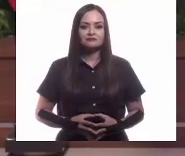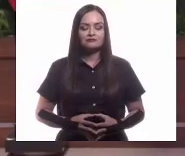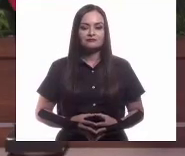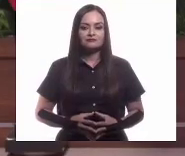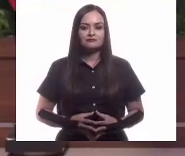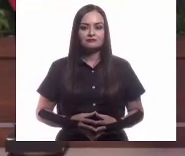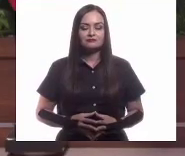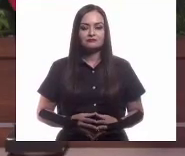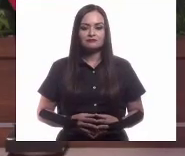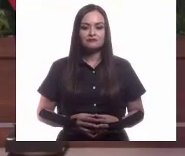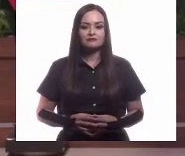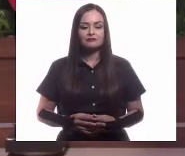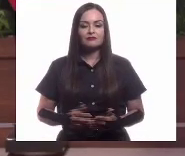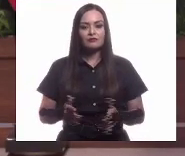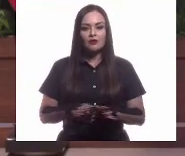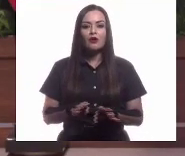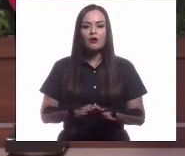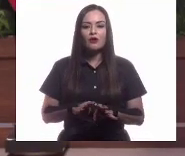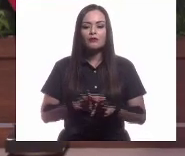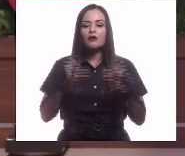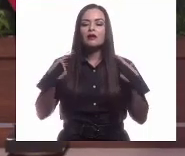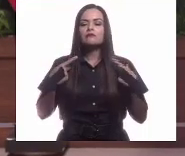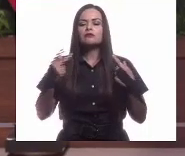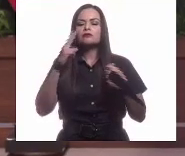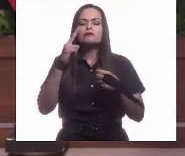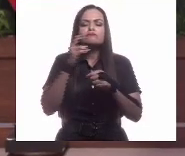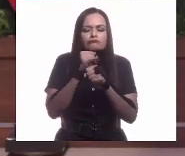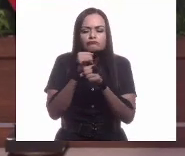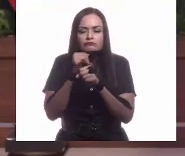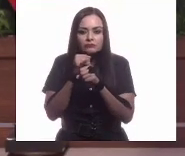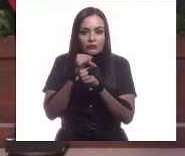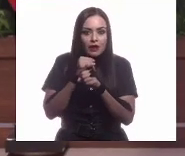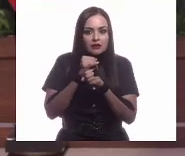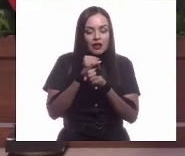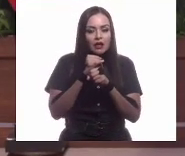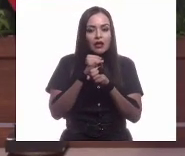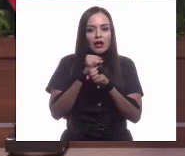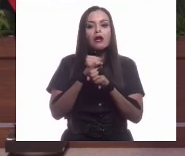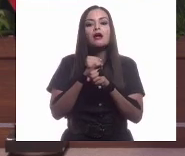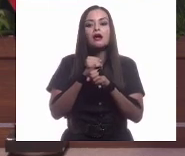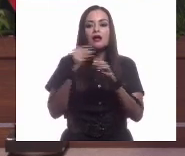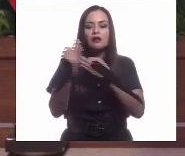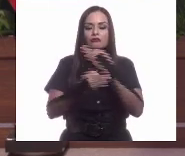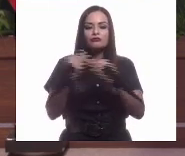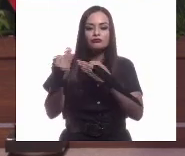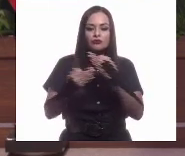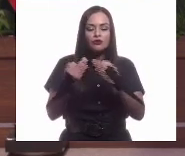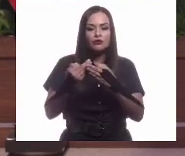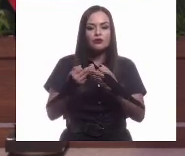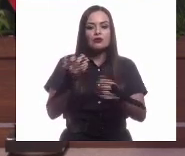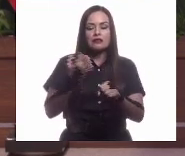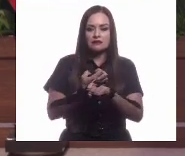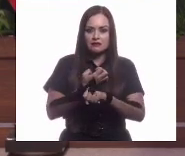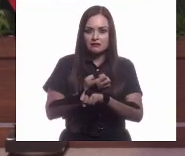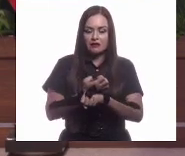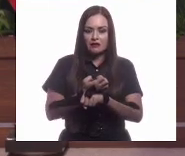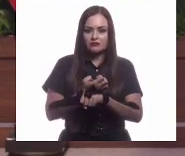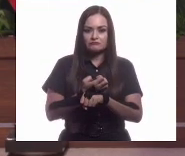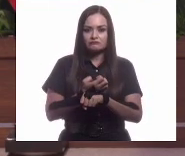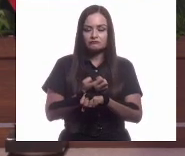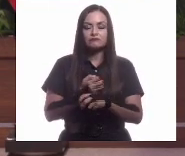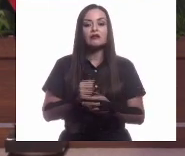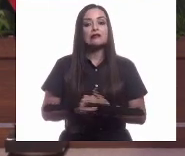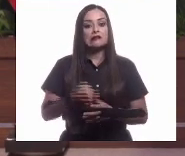Con el sistema doble de auditoría social y profesional, impulsamos la infraestructura en todo el estado. La modernización de nuestros